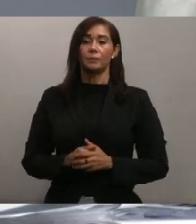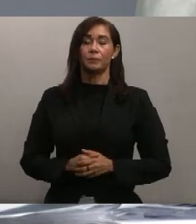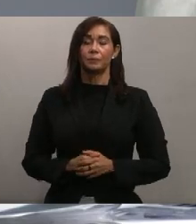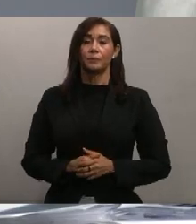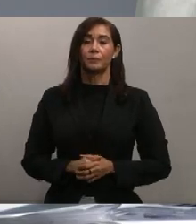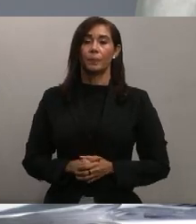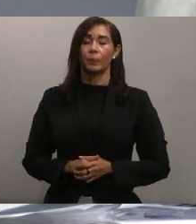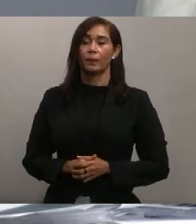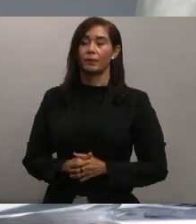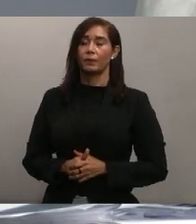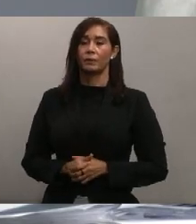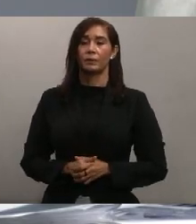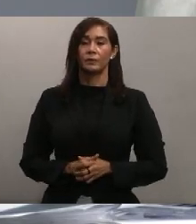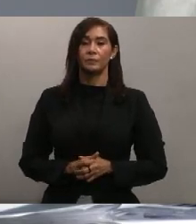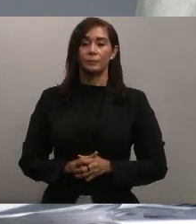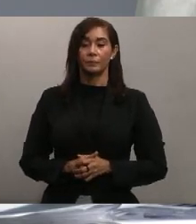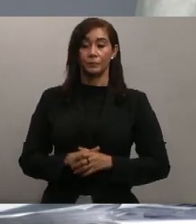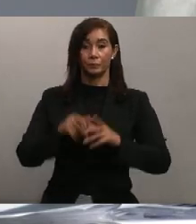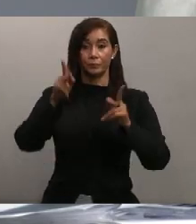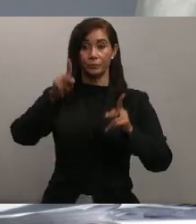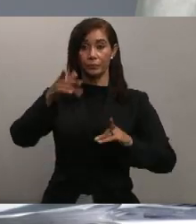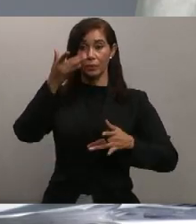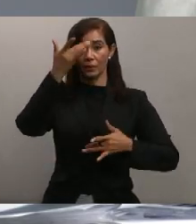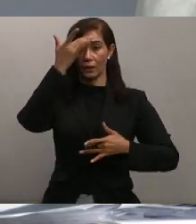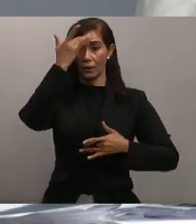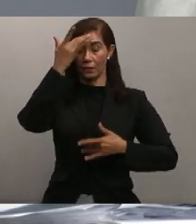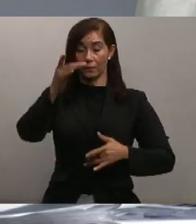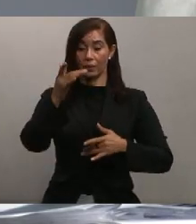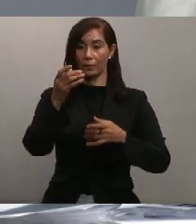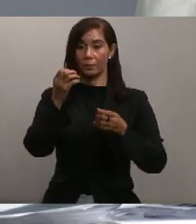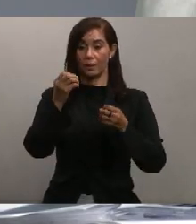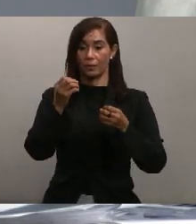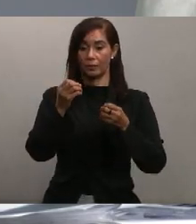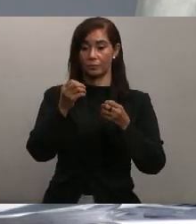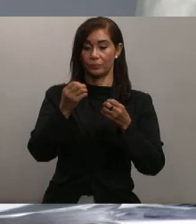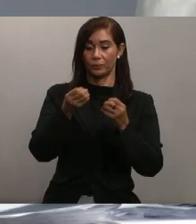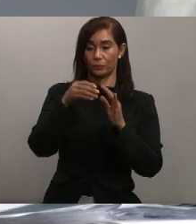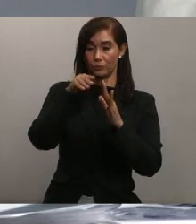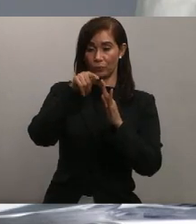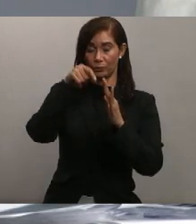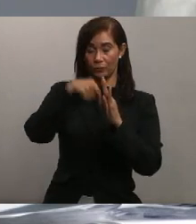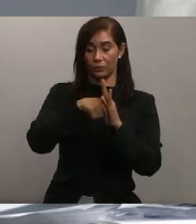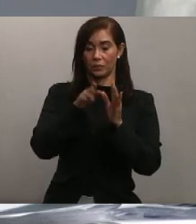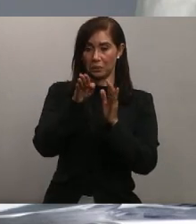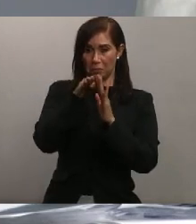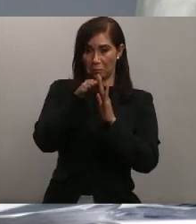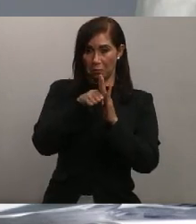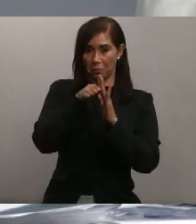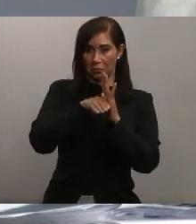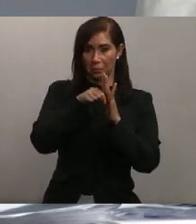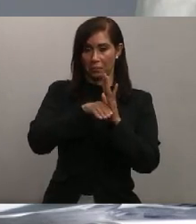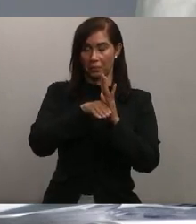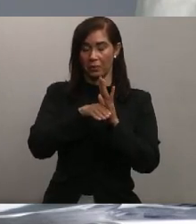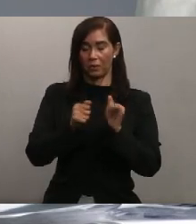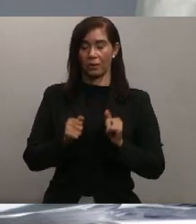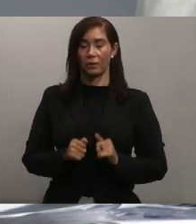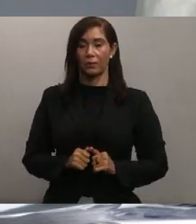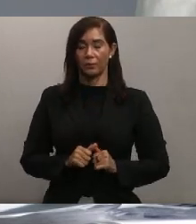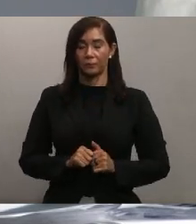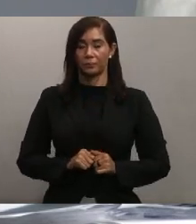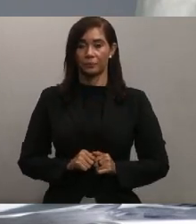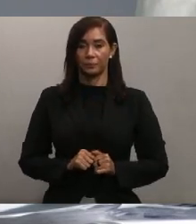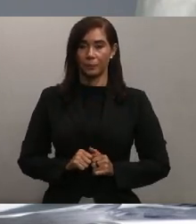El número de pacientes también en UCI, como ustedes han visto, se ha reducido. Informamos